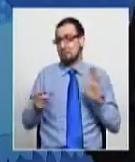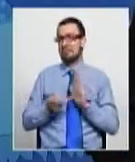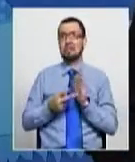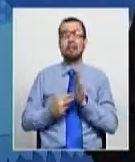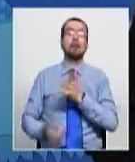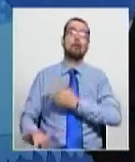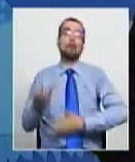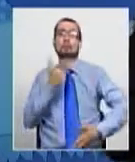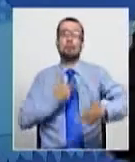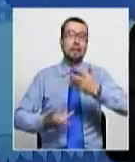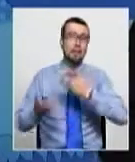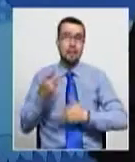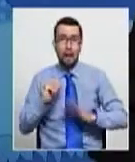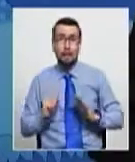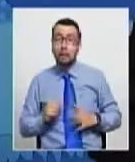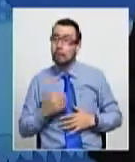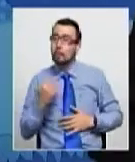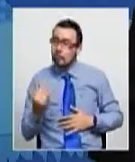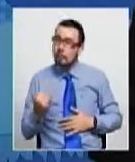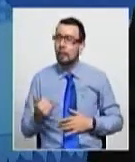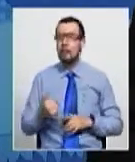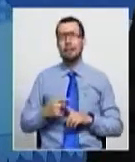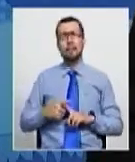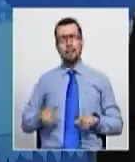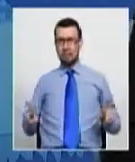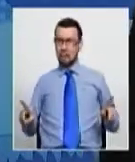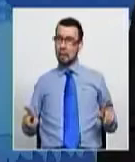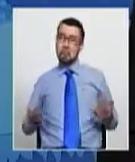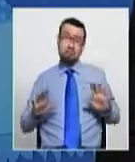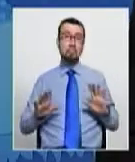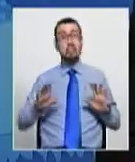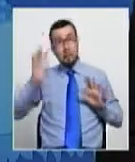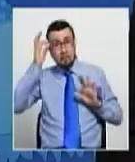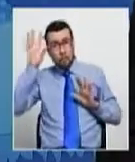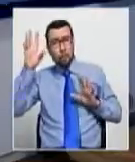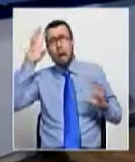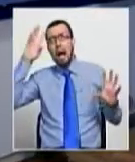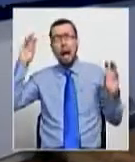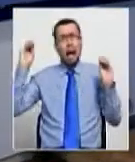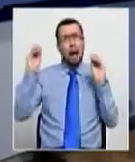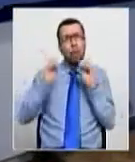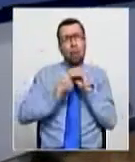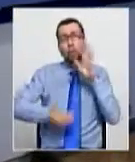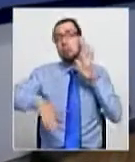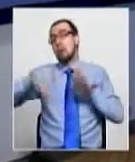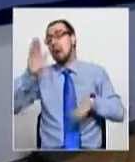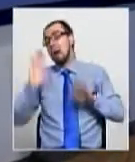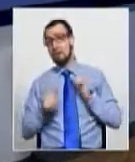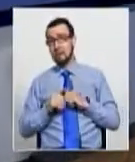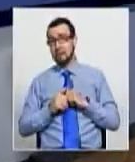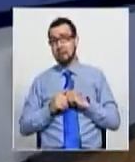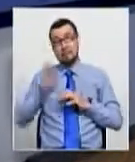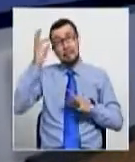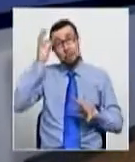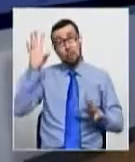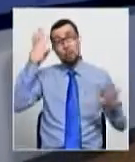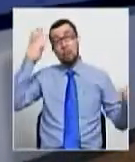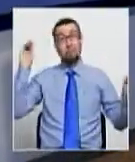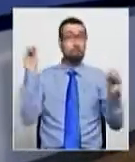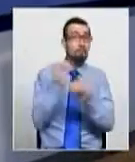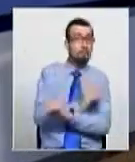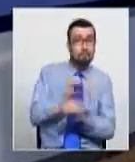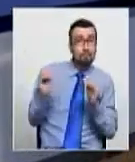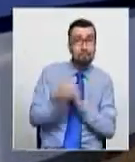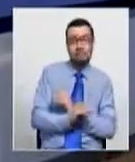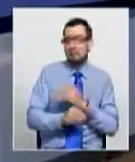que tenemos que convivir siendo diferentes y que probablemente nos pongamos de acuerdo en ocasiones pero probablemente no independientemente